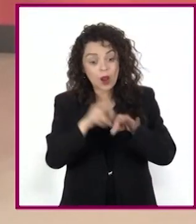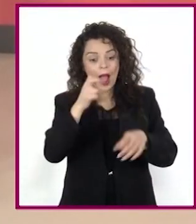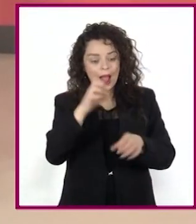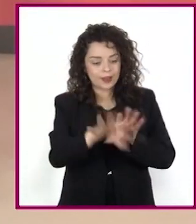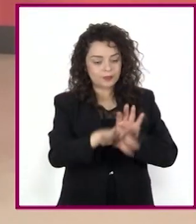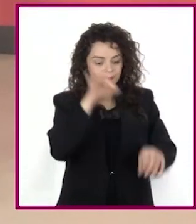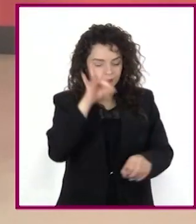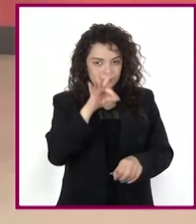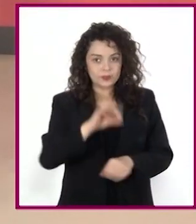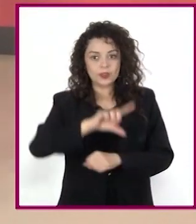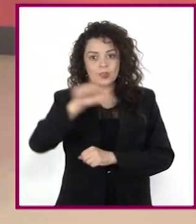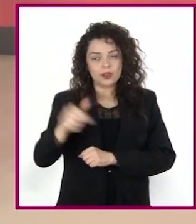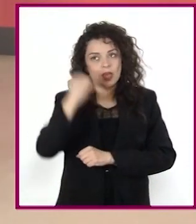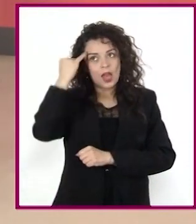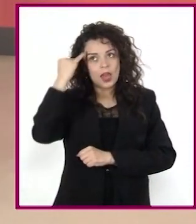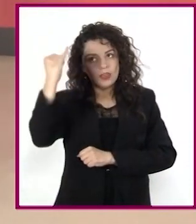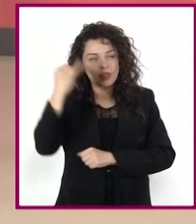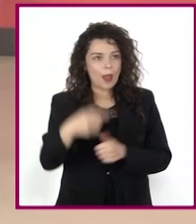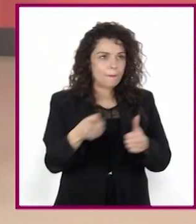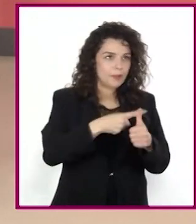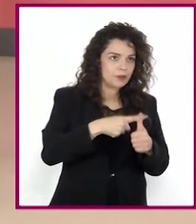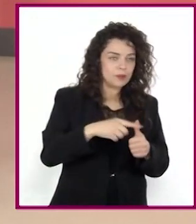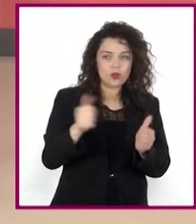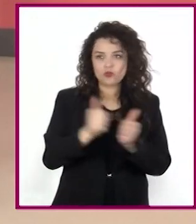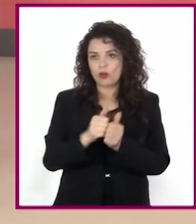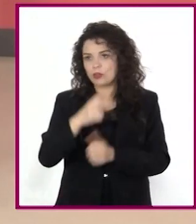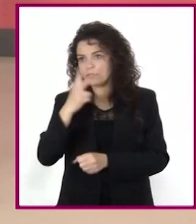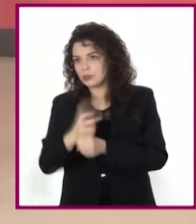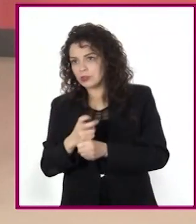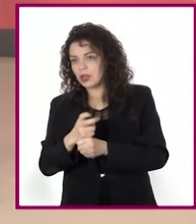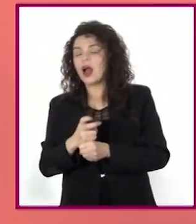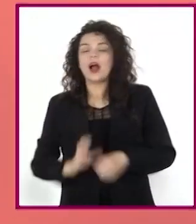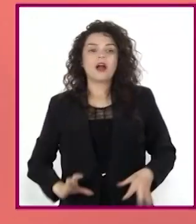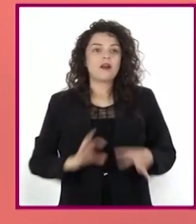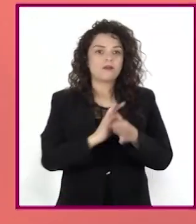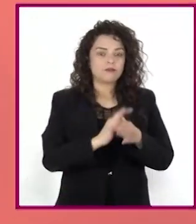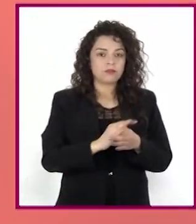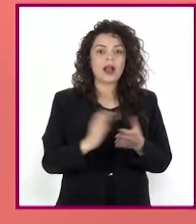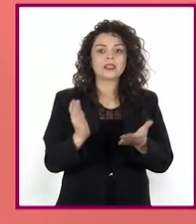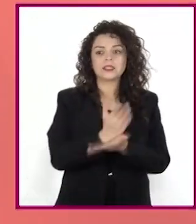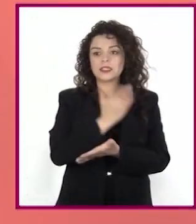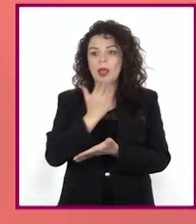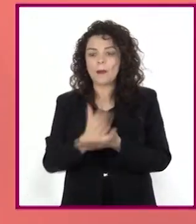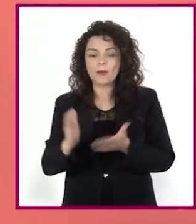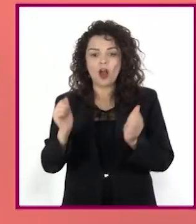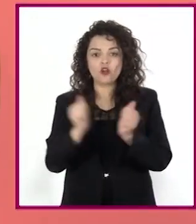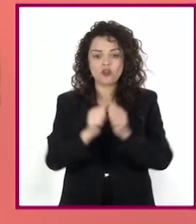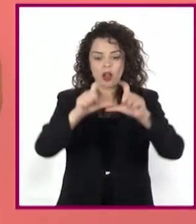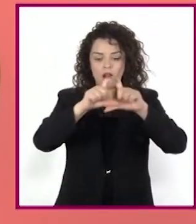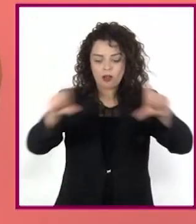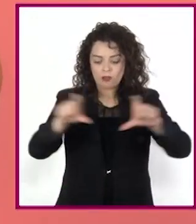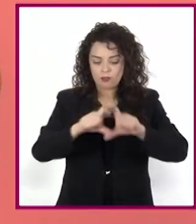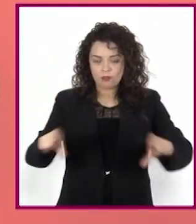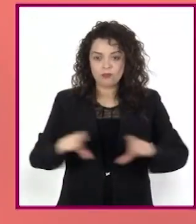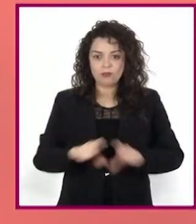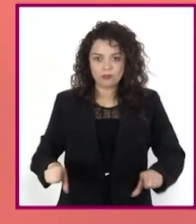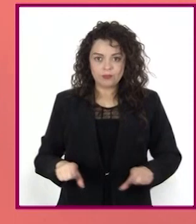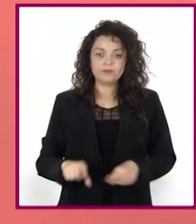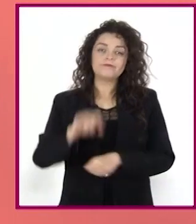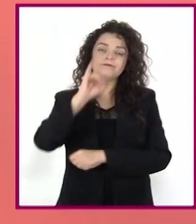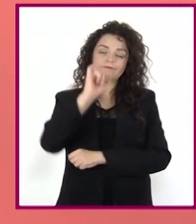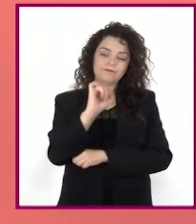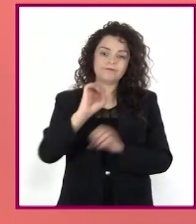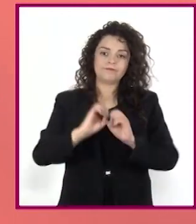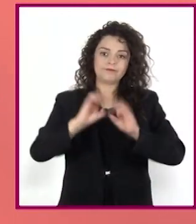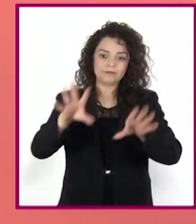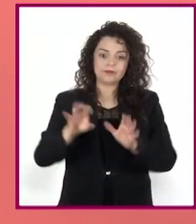ideas principales con las secundarias y separar el texto en párrafos, ¿verdad, maestra? Claro, si en la monografía sobre la migración